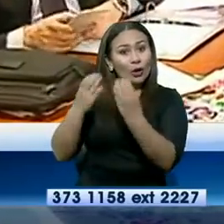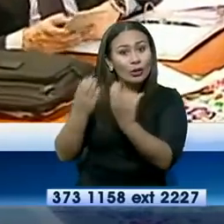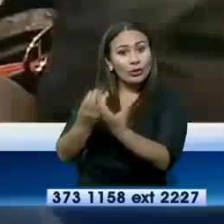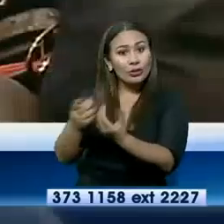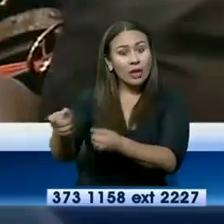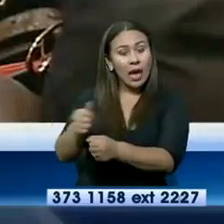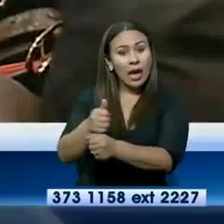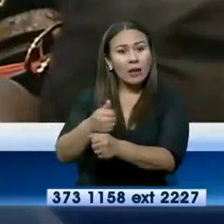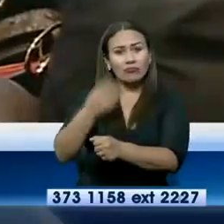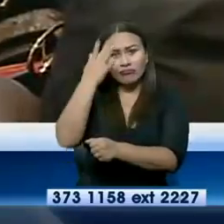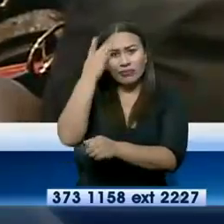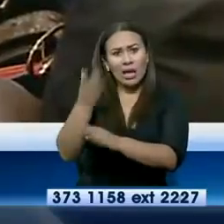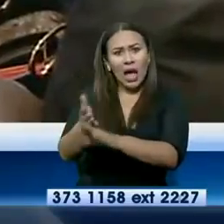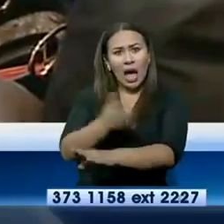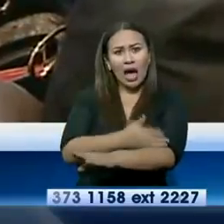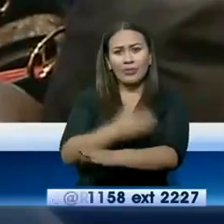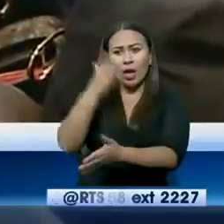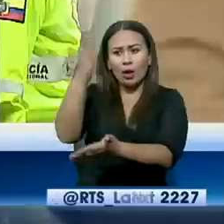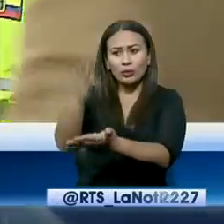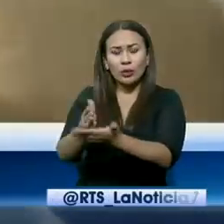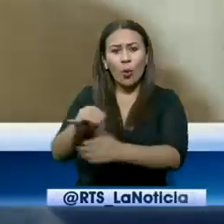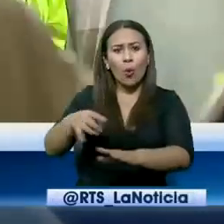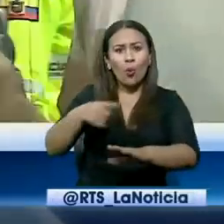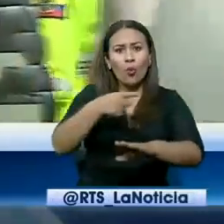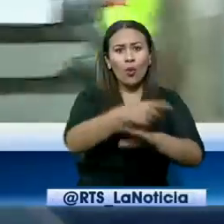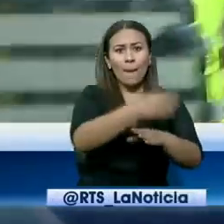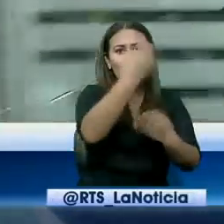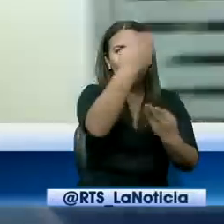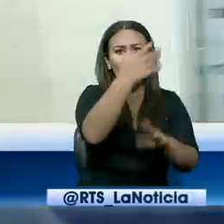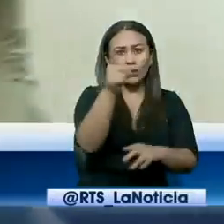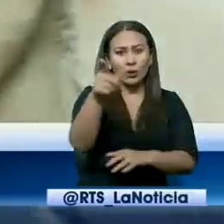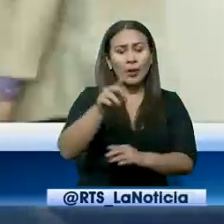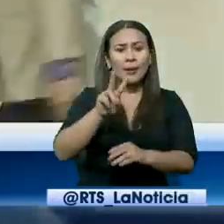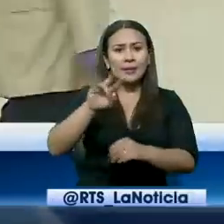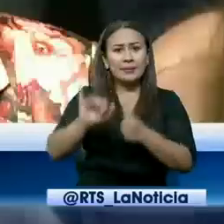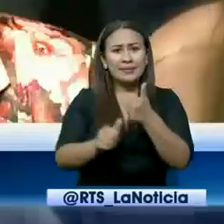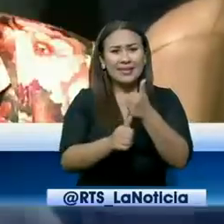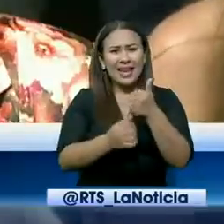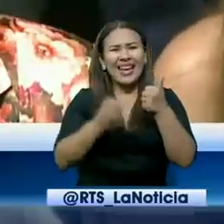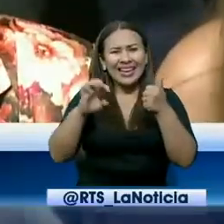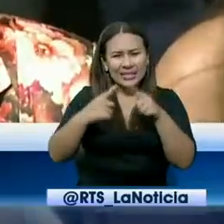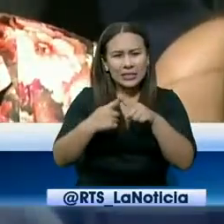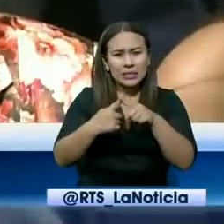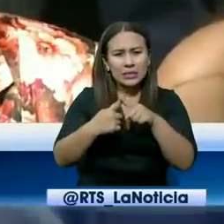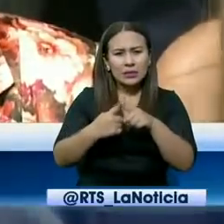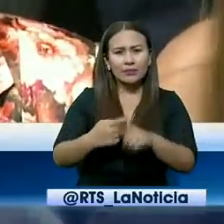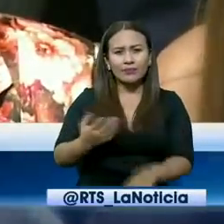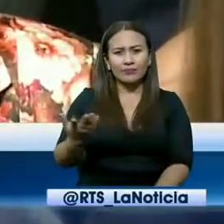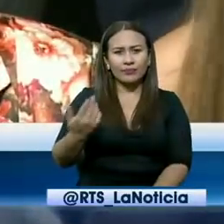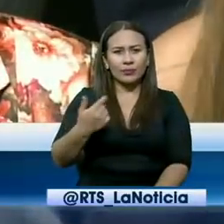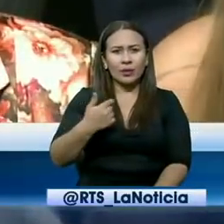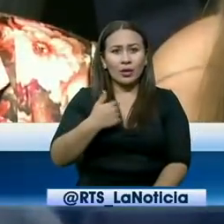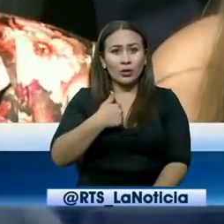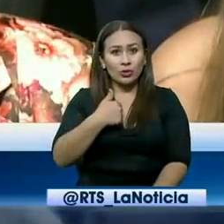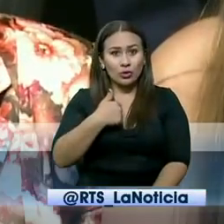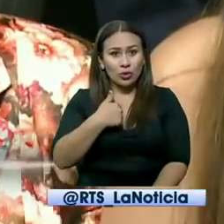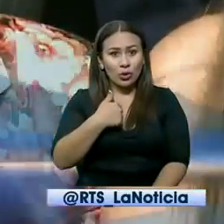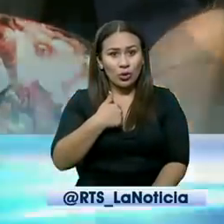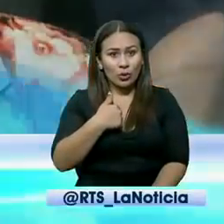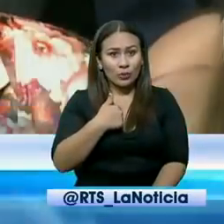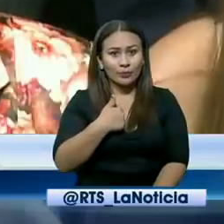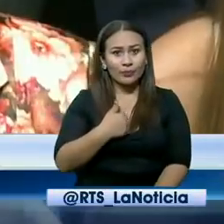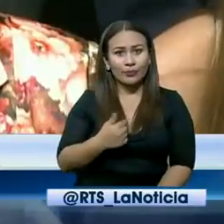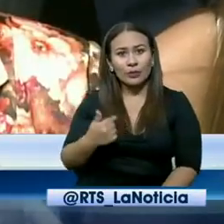arrogó funciones cuando bloqueó la posibilidad de enjuiciar políticamente al ex vicepresidente Jorge Glass. Por llamar, en mi caso, al